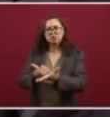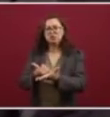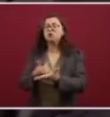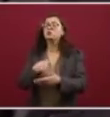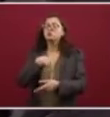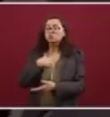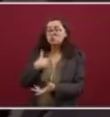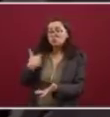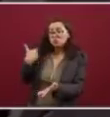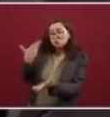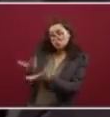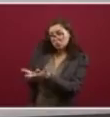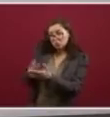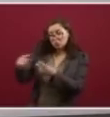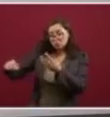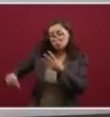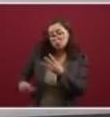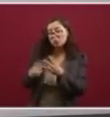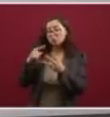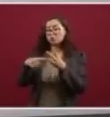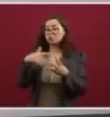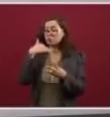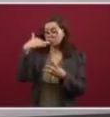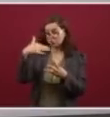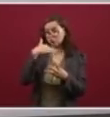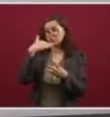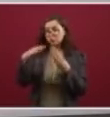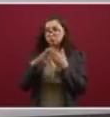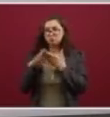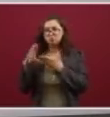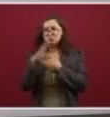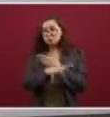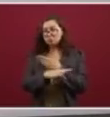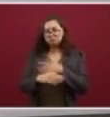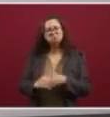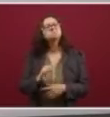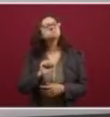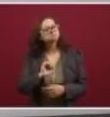agregara lo del combate a la corrupción y lo aceptó.